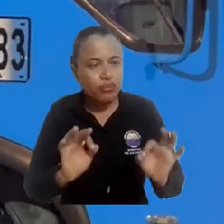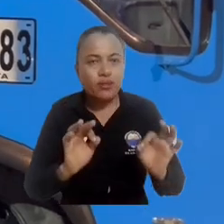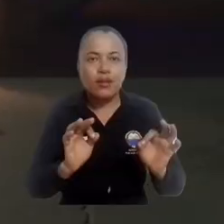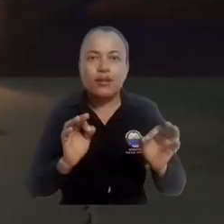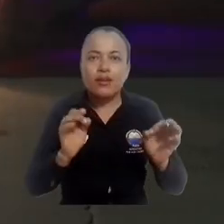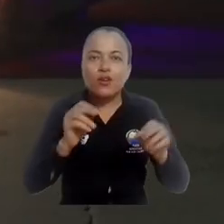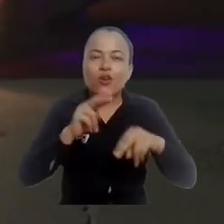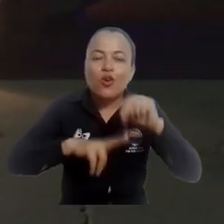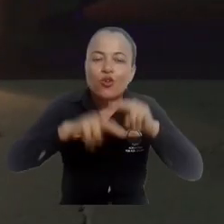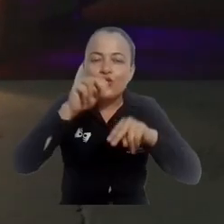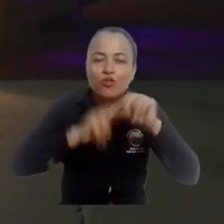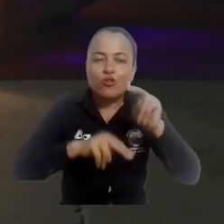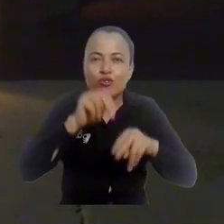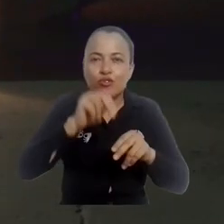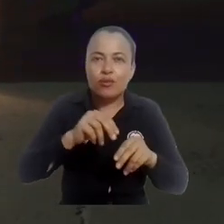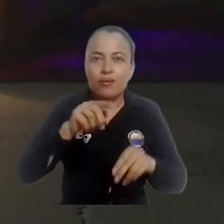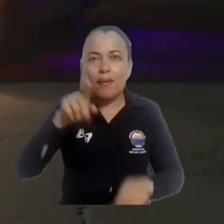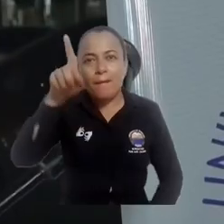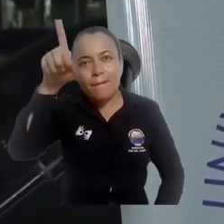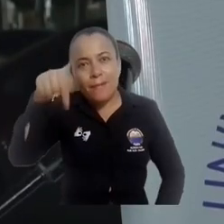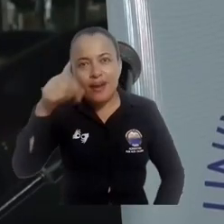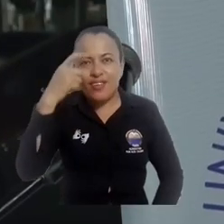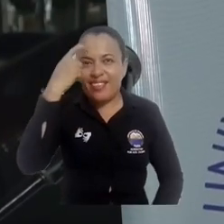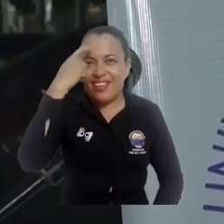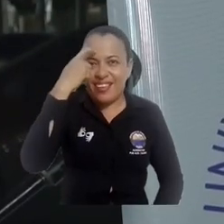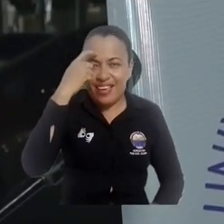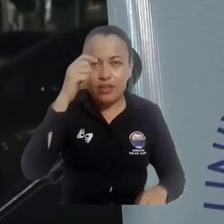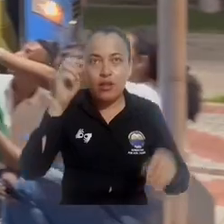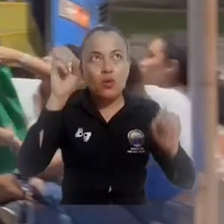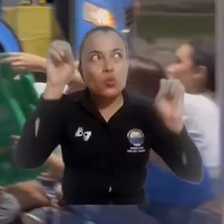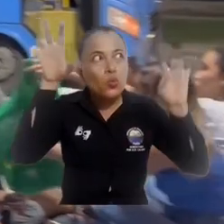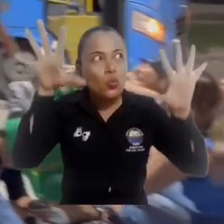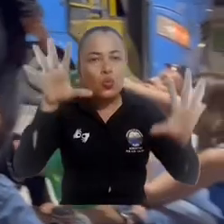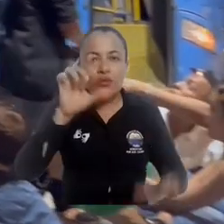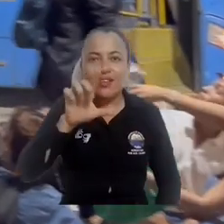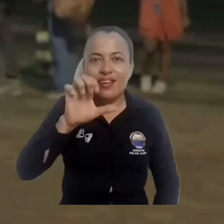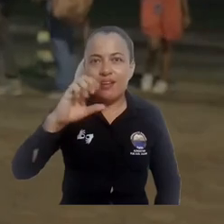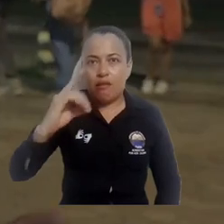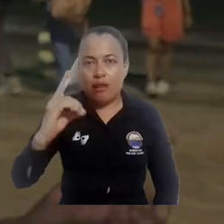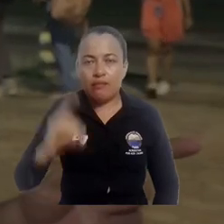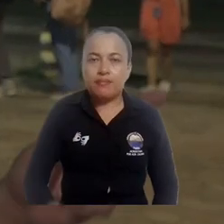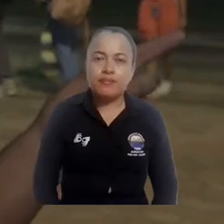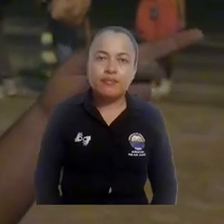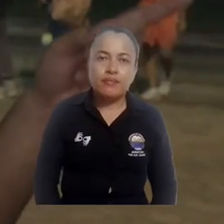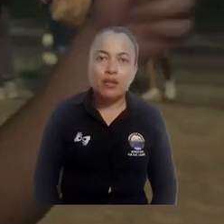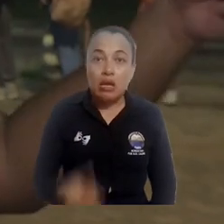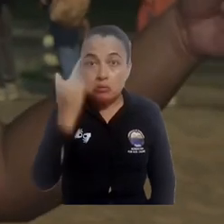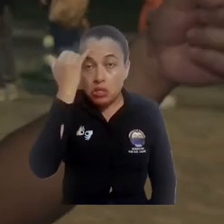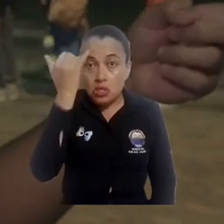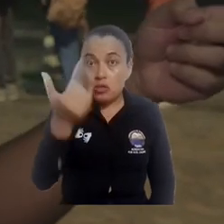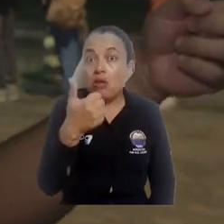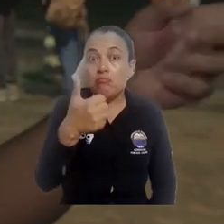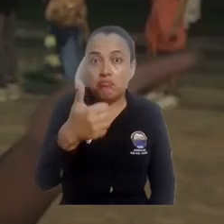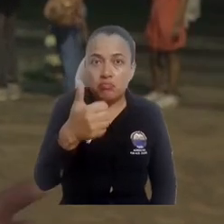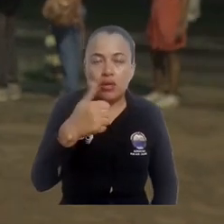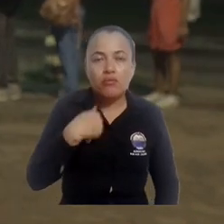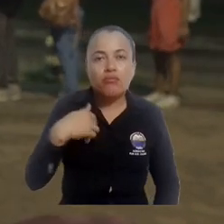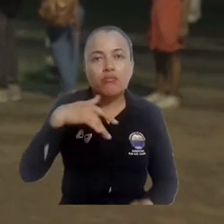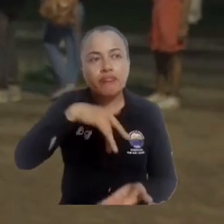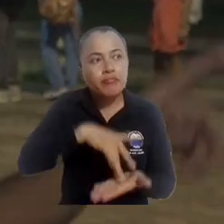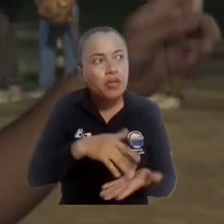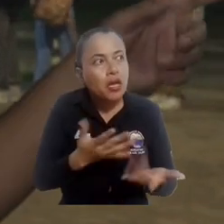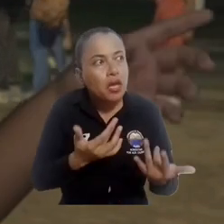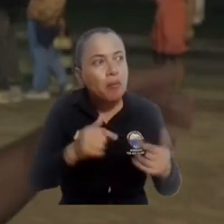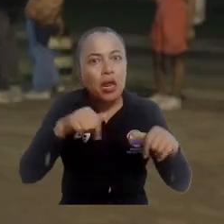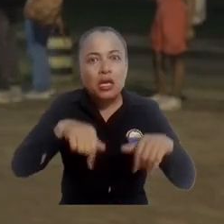prestación del servicio, como la construcción de un paradero inteligente con iluminación LED. Esta iniciativa a mí me pareció bien porque ahora uno puede llegar aquí